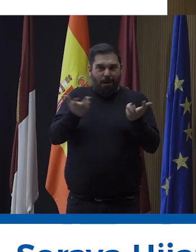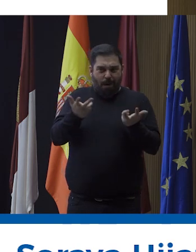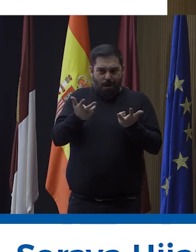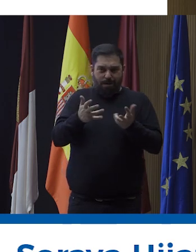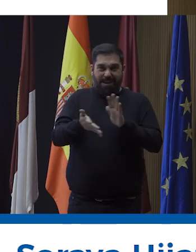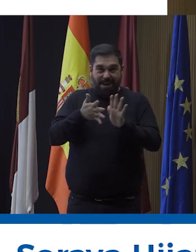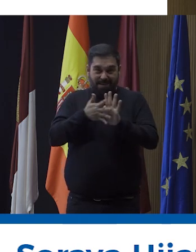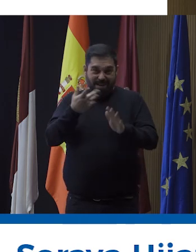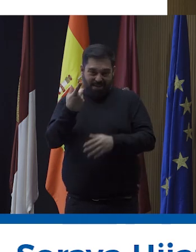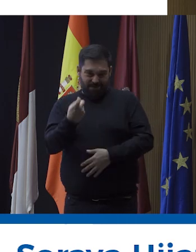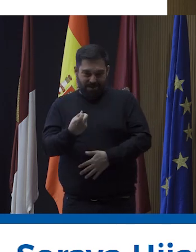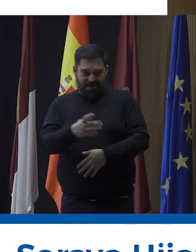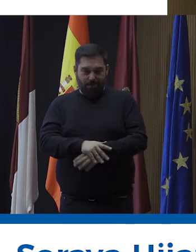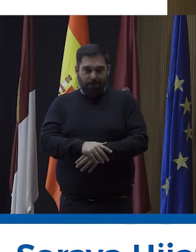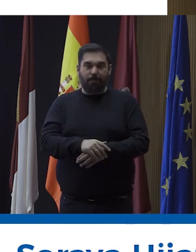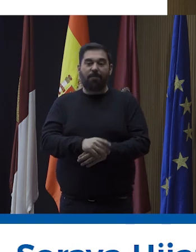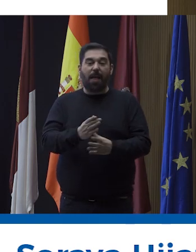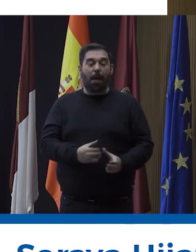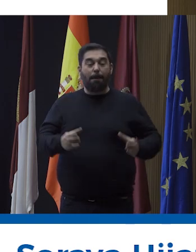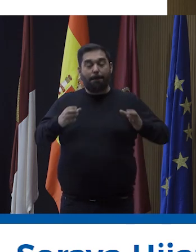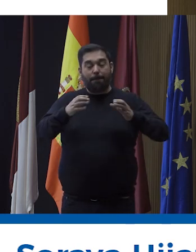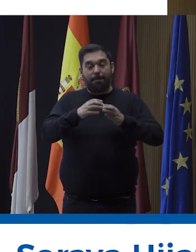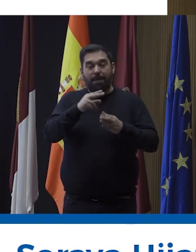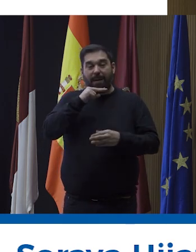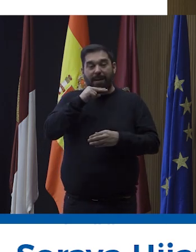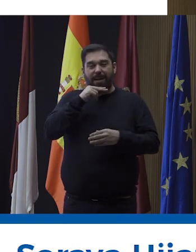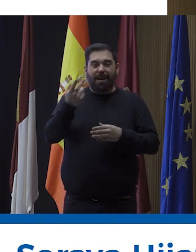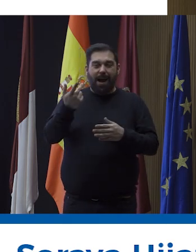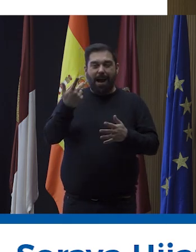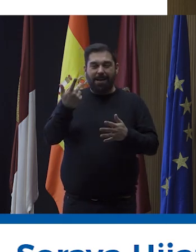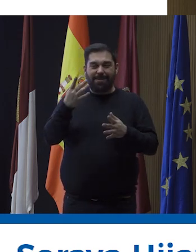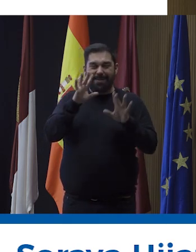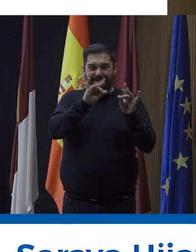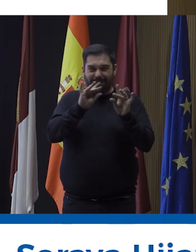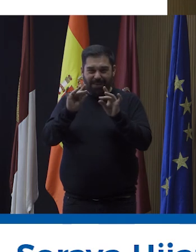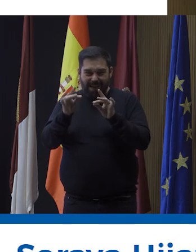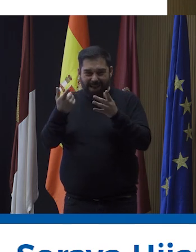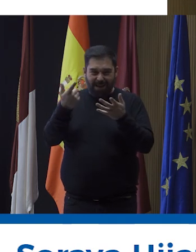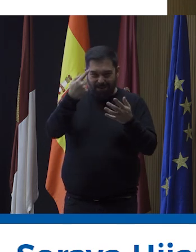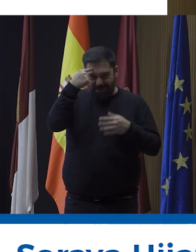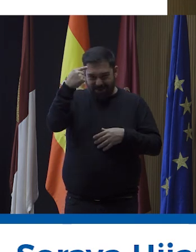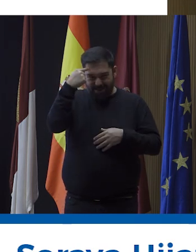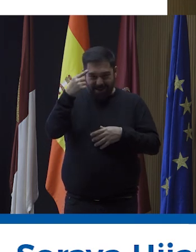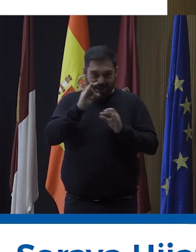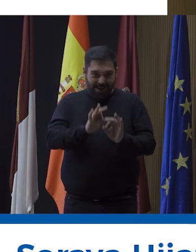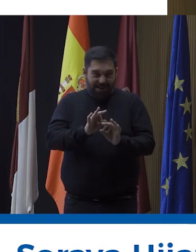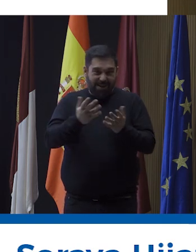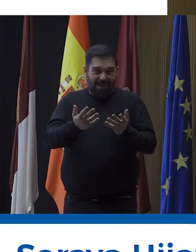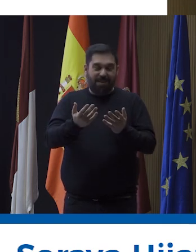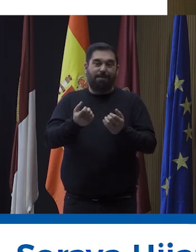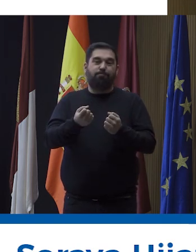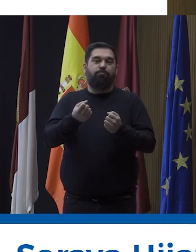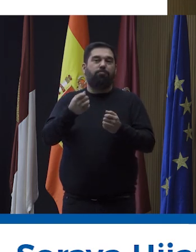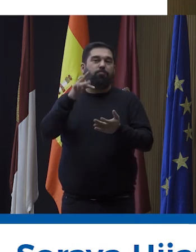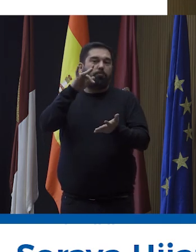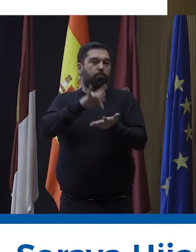pasa esto? Pues es que también la vejiga es muy sensorial, ¿vale? Ella quiere tomar el poder y justo cuando llegamos al portal de